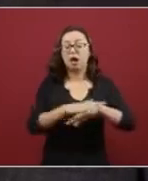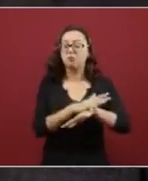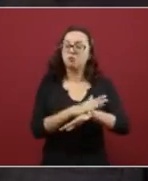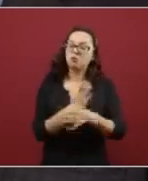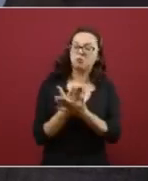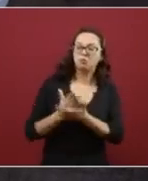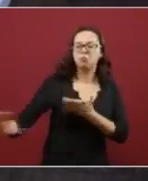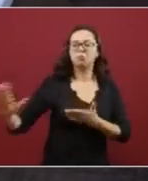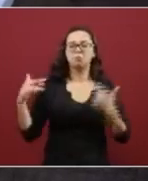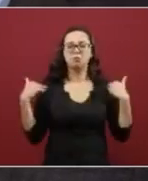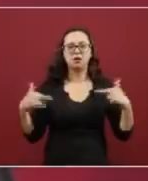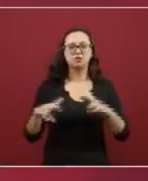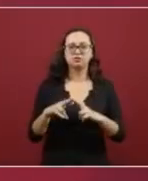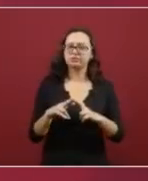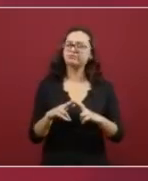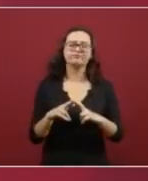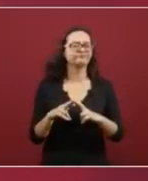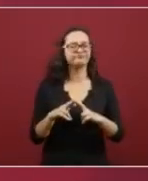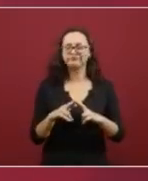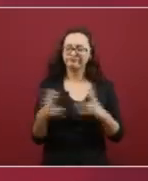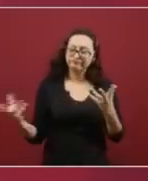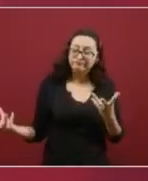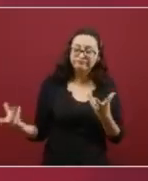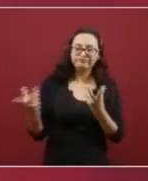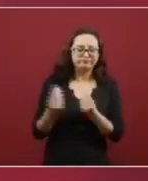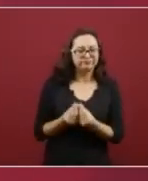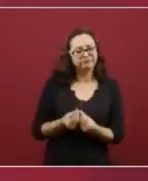maestros, y todo lo vamos a hacer